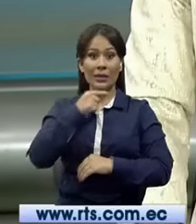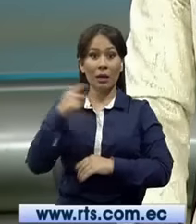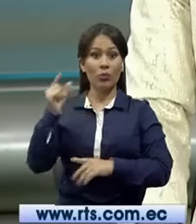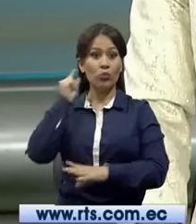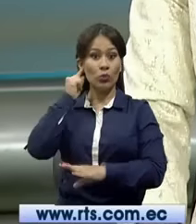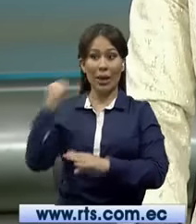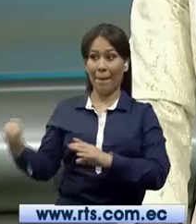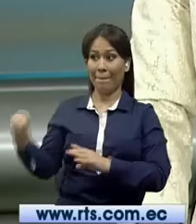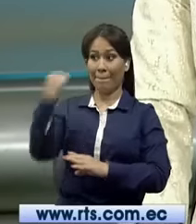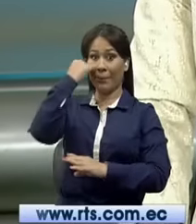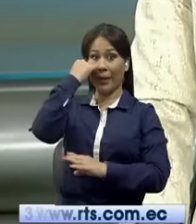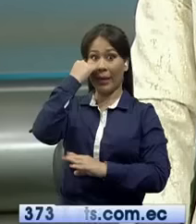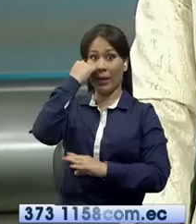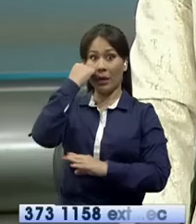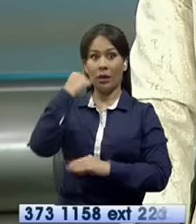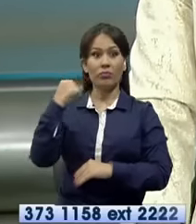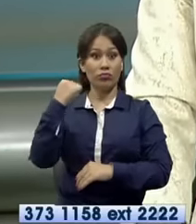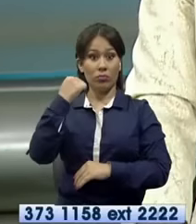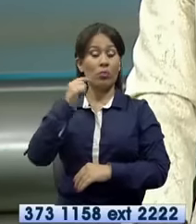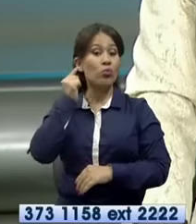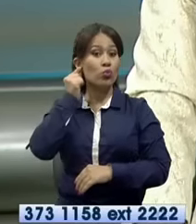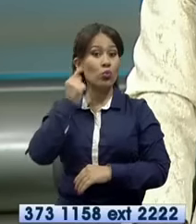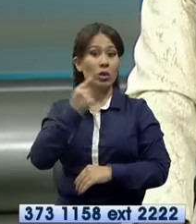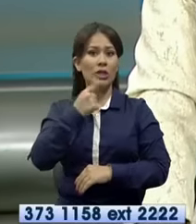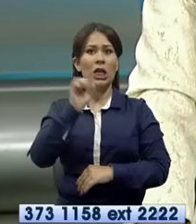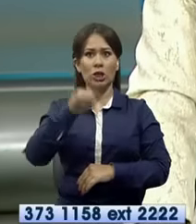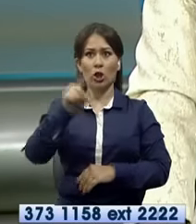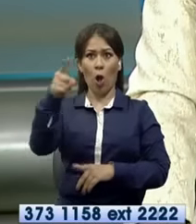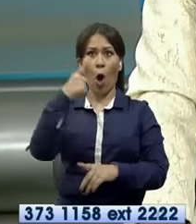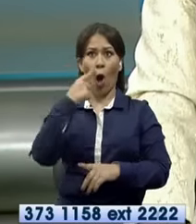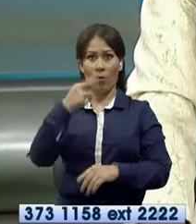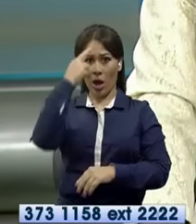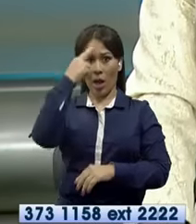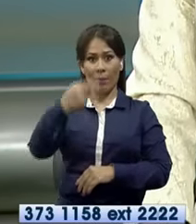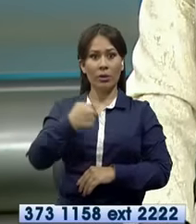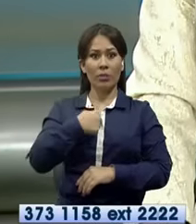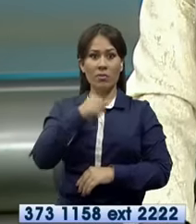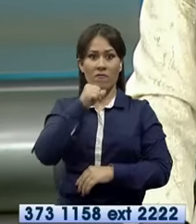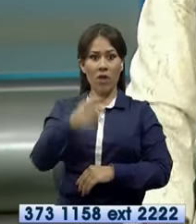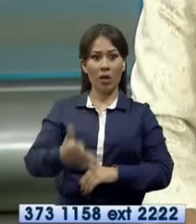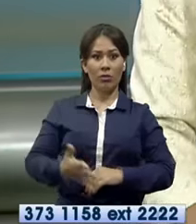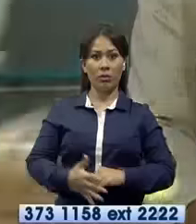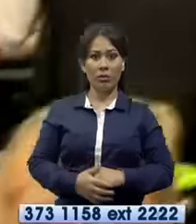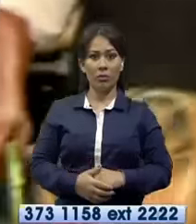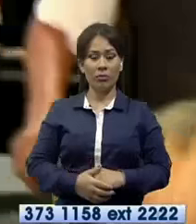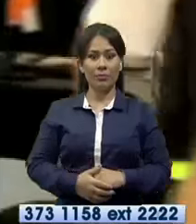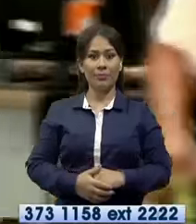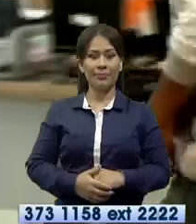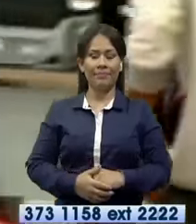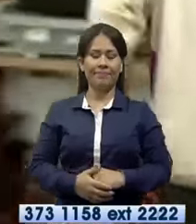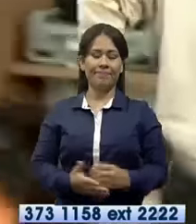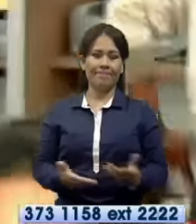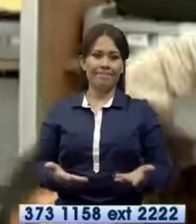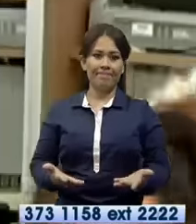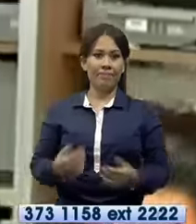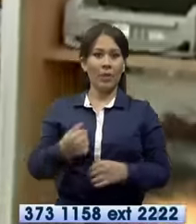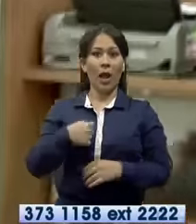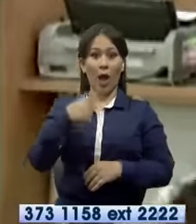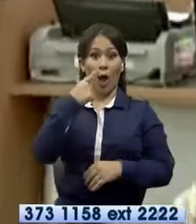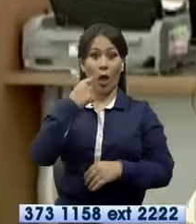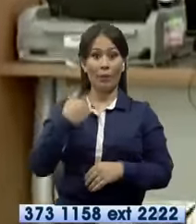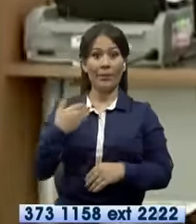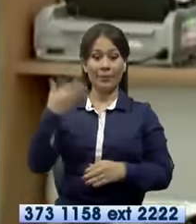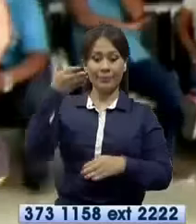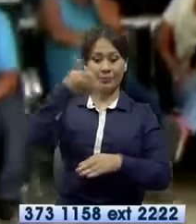defensa asegura que lo hizo porque la víctima supuestamente ofendió su dignidad. Aquejando dolores, llegó hasta